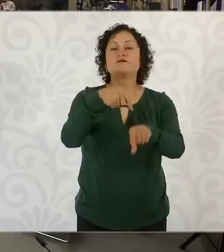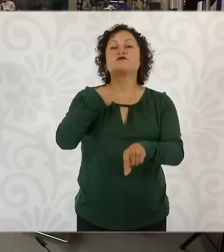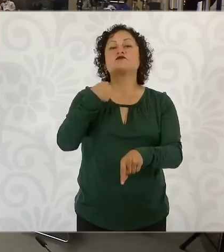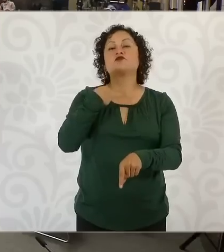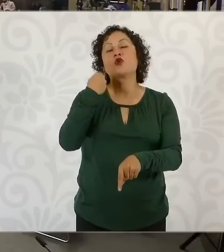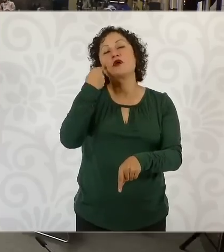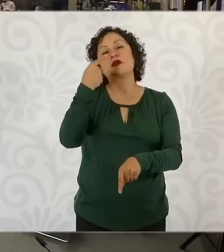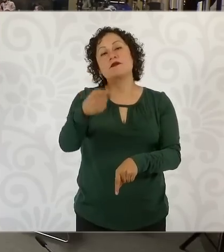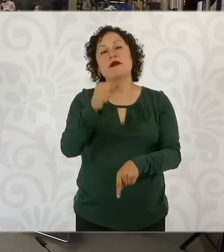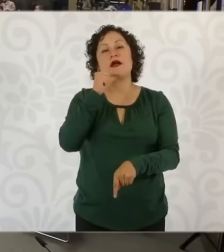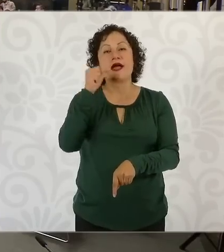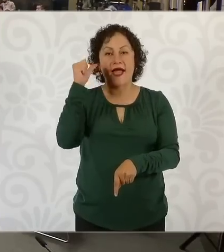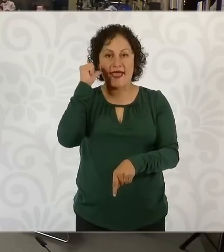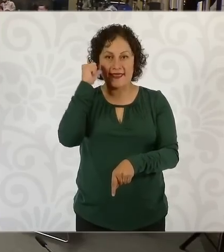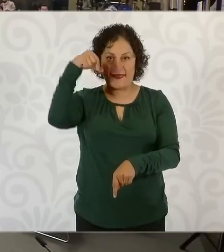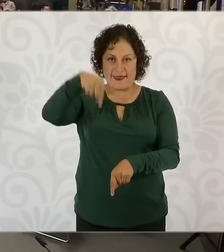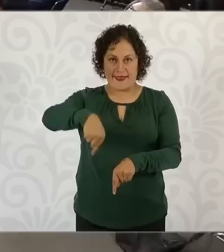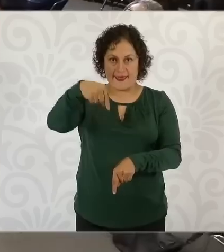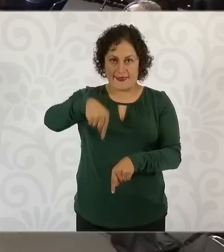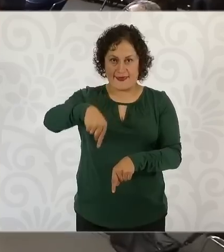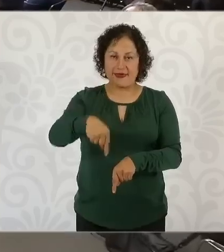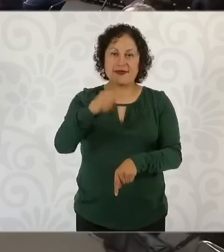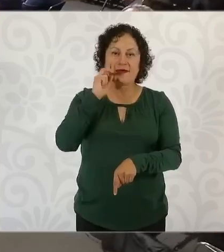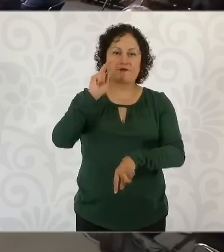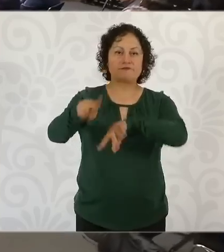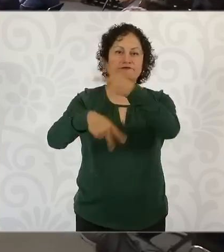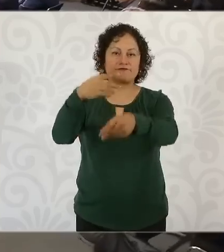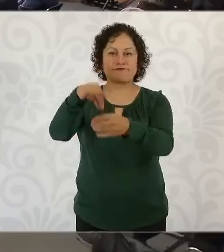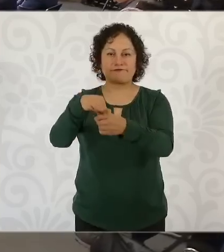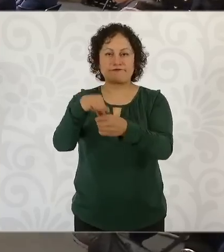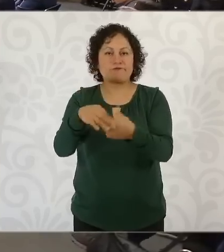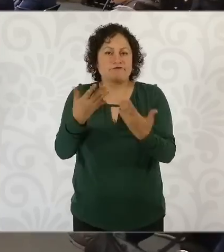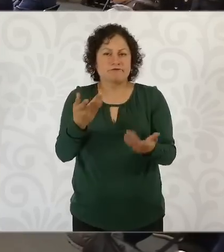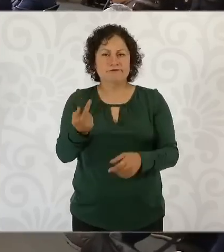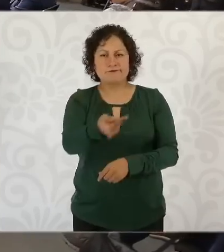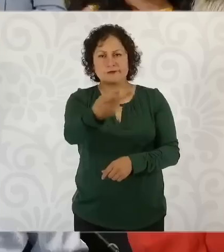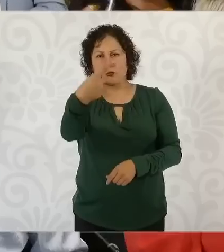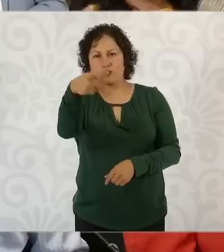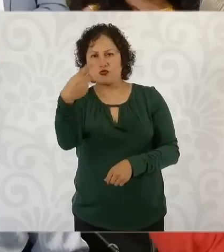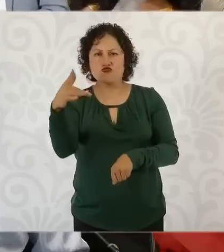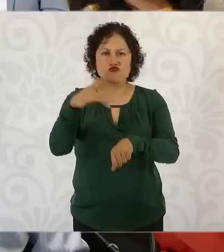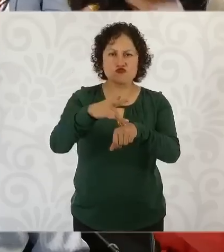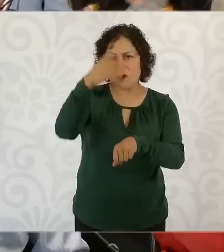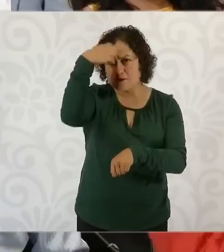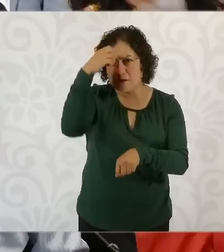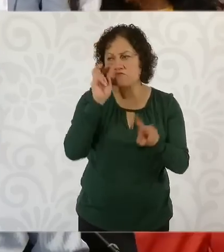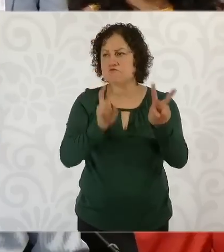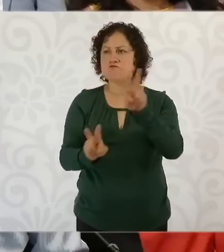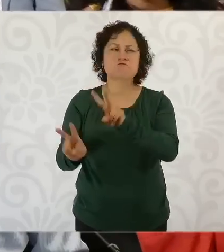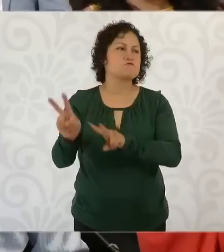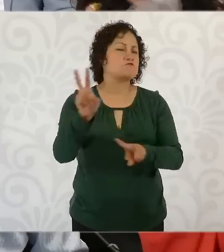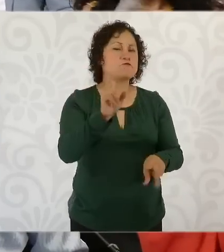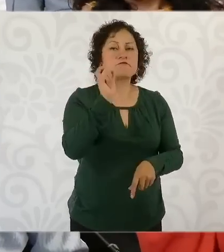ayer la veíamos aquí enfrente de Palacio Nacional. Si de acuerdo con su experiencia o con lo que pudo notar, precisamente consideraría